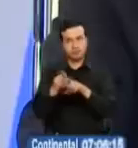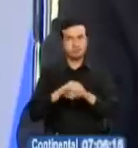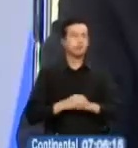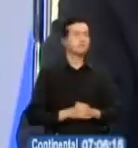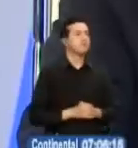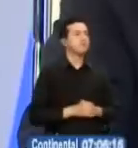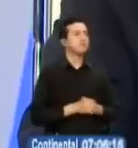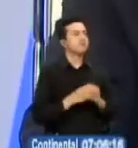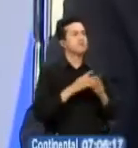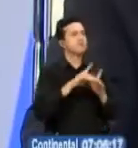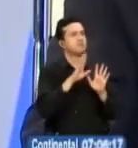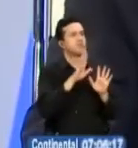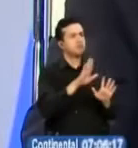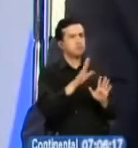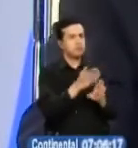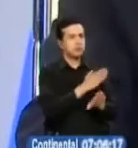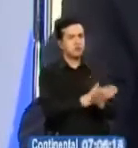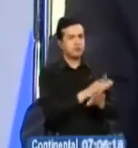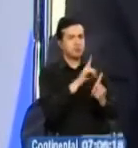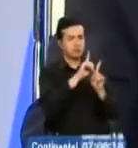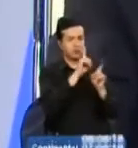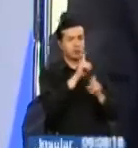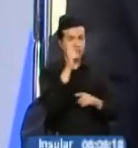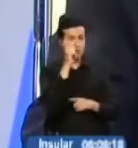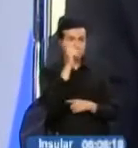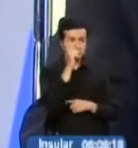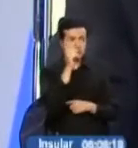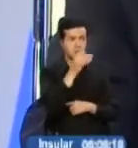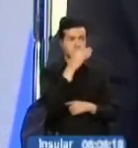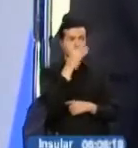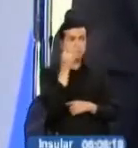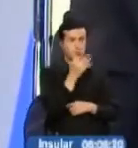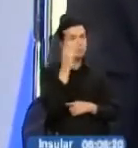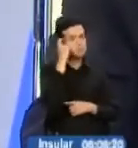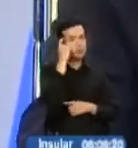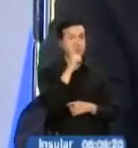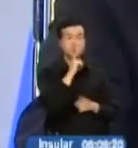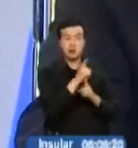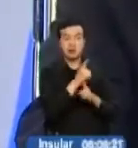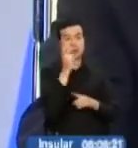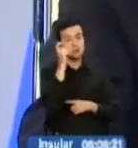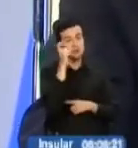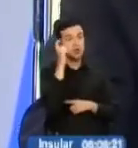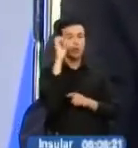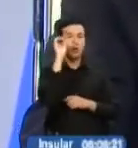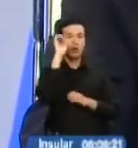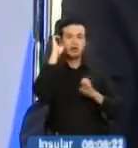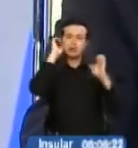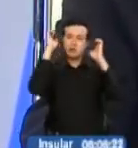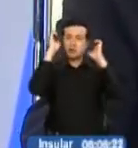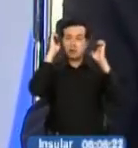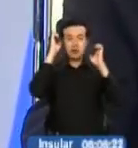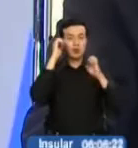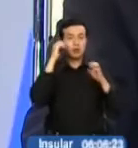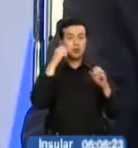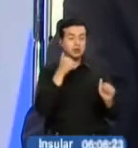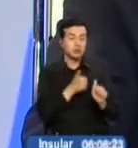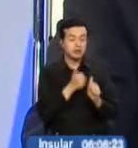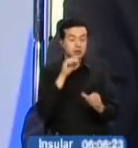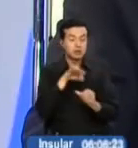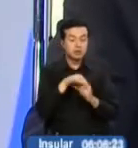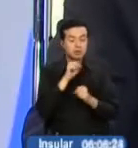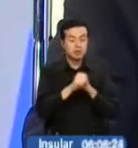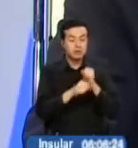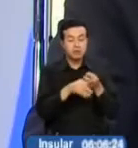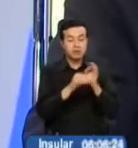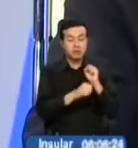Ahora, yo comencé preguntando si era algo necesario, que considero que es algo necesario, o una estrategia política electoral de cara a las elecciones de